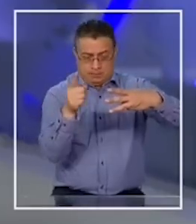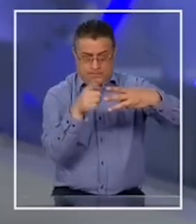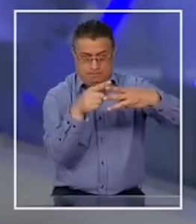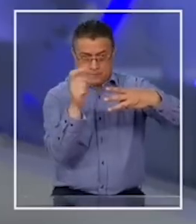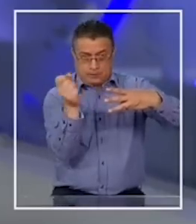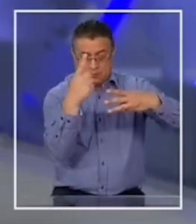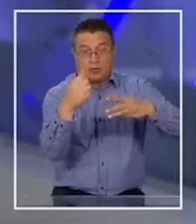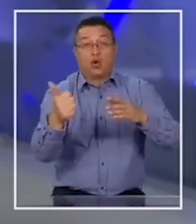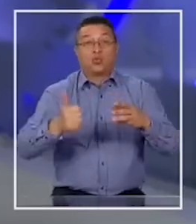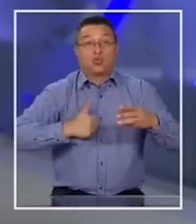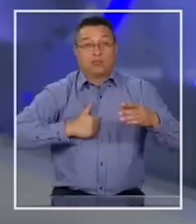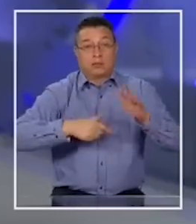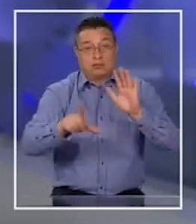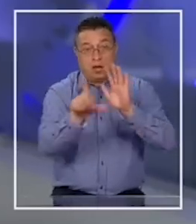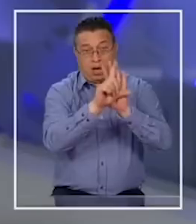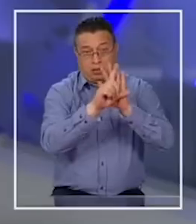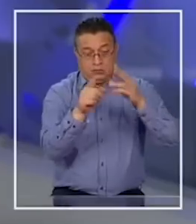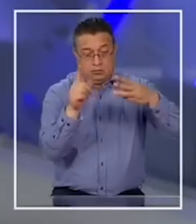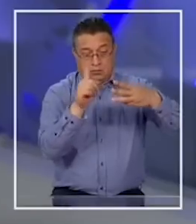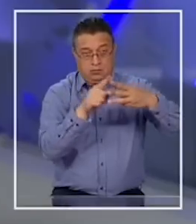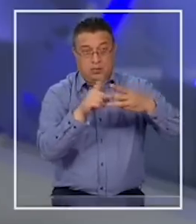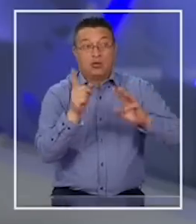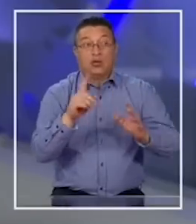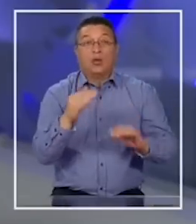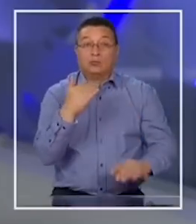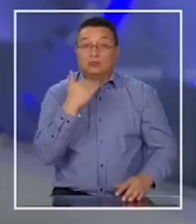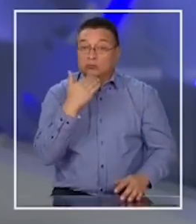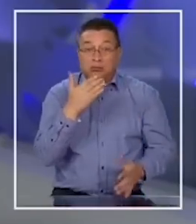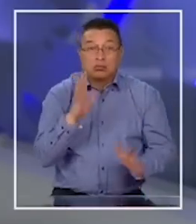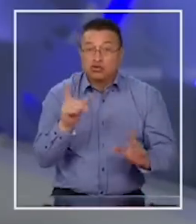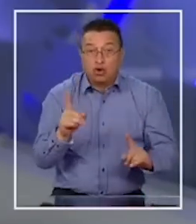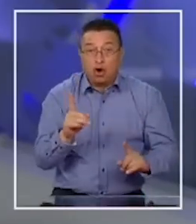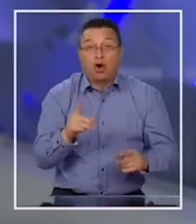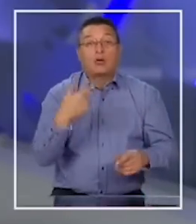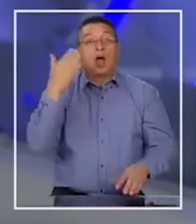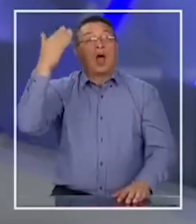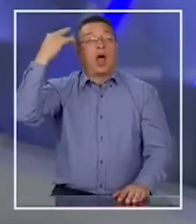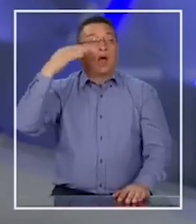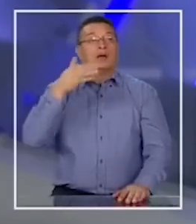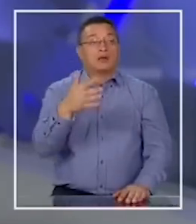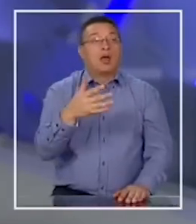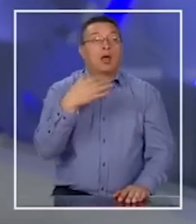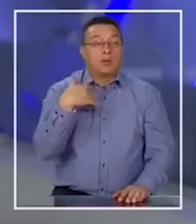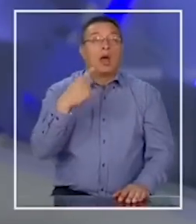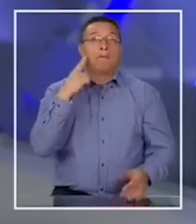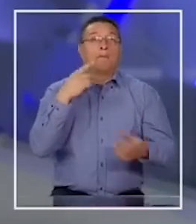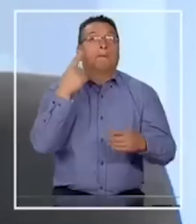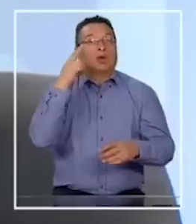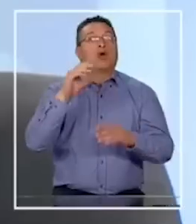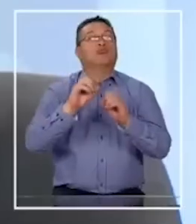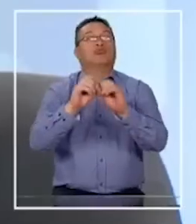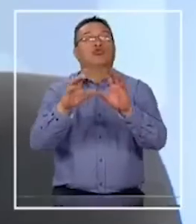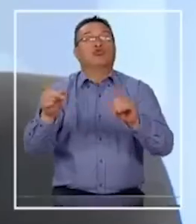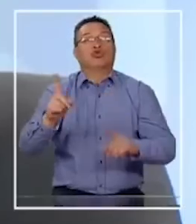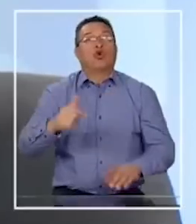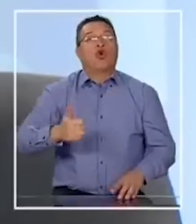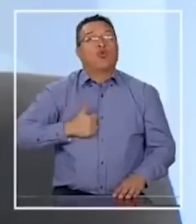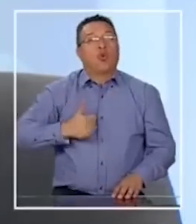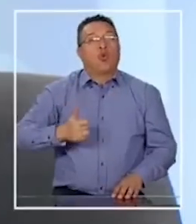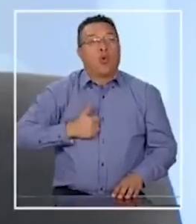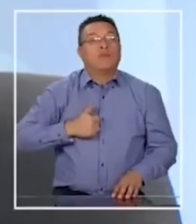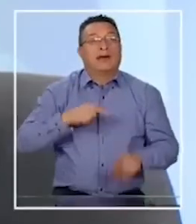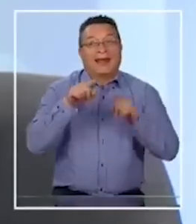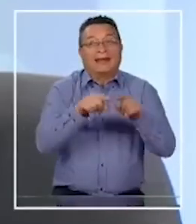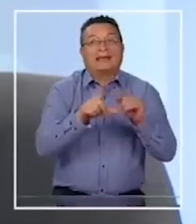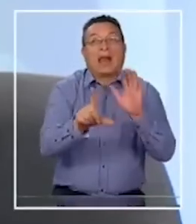que se cumple la ley no es menor que se cumpla la ley el otro día me decía no porque hay muchos casos donde no se cumplen la ley